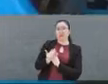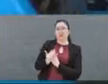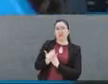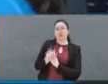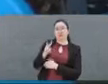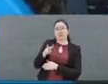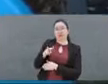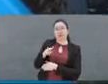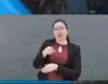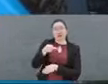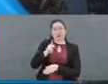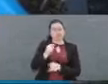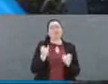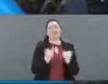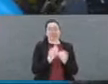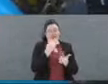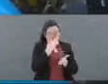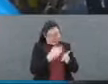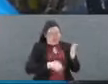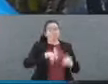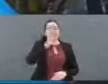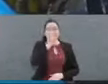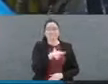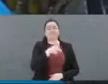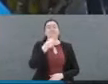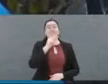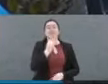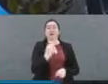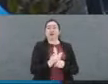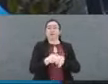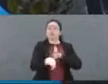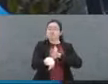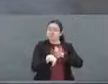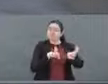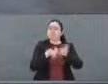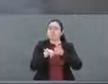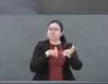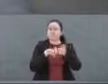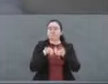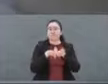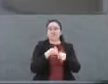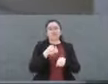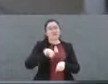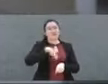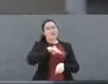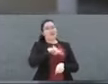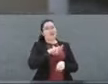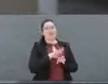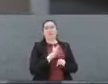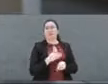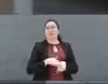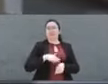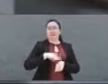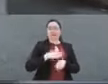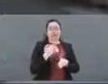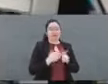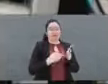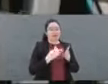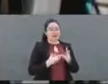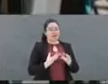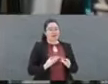hemos tenido muchas carencias, pero se ha logrado con todo este trabajo, pues que no tengamos una crisis mucho mayor, que